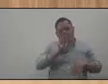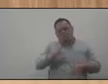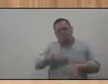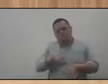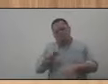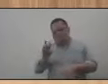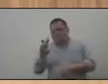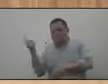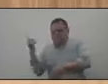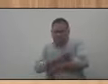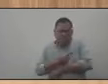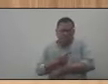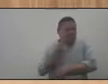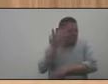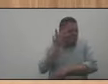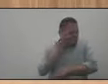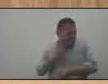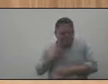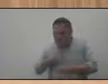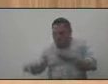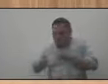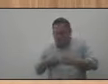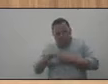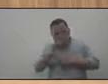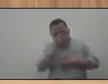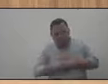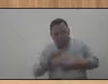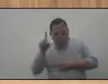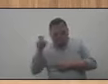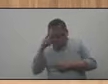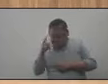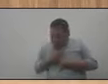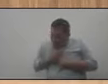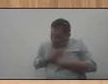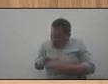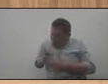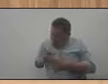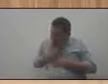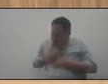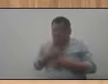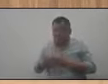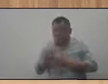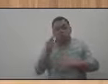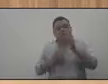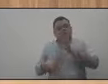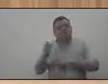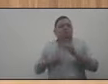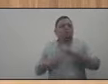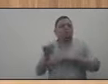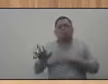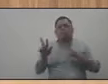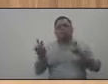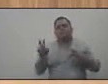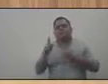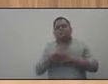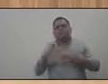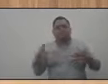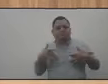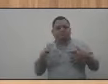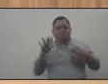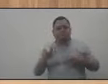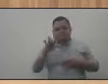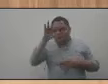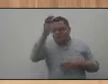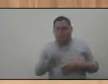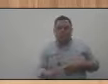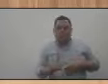24/7, y que con absoluta convicción que lo más importante para los casanareños es la salud, toma la decisión